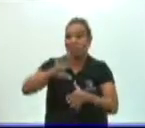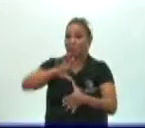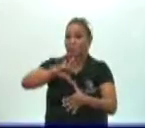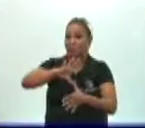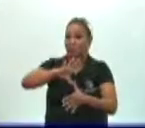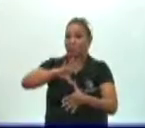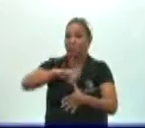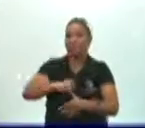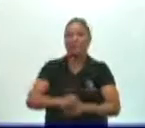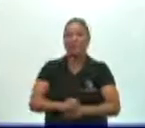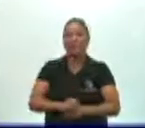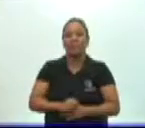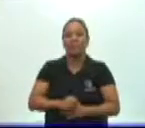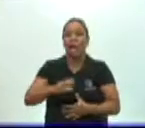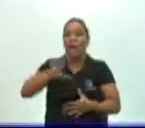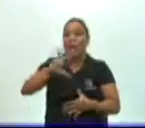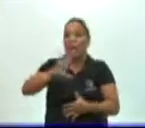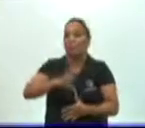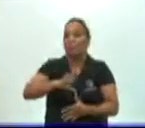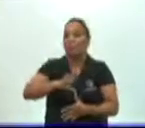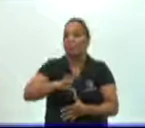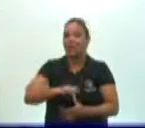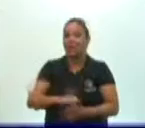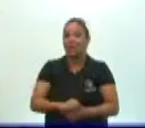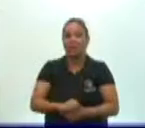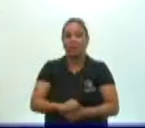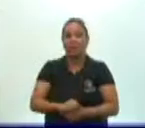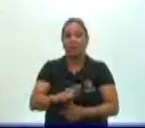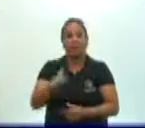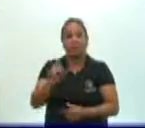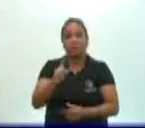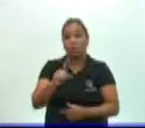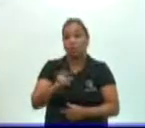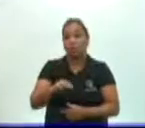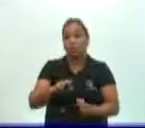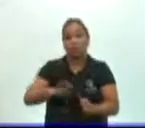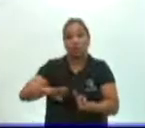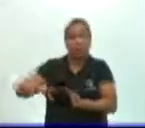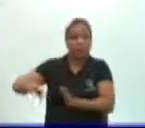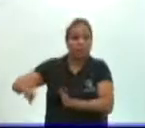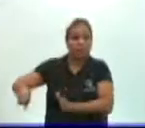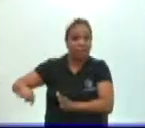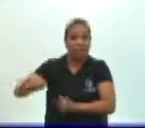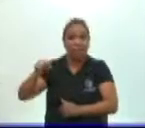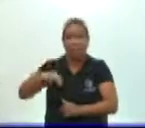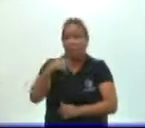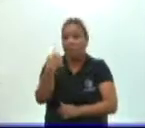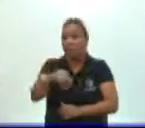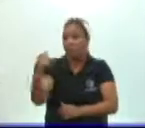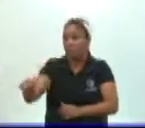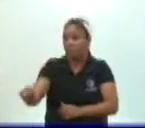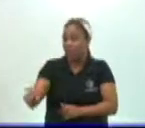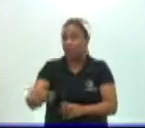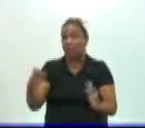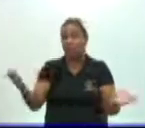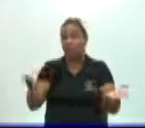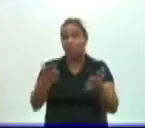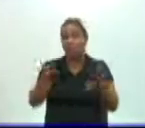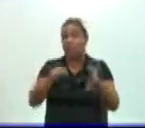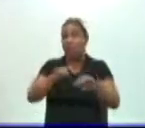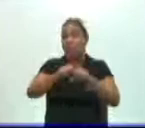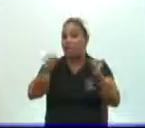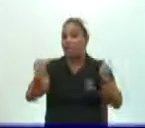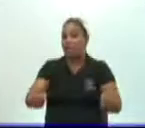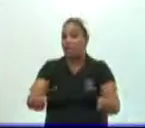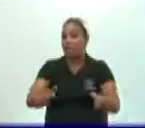América. América que no va a estar exenta de esta explotación y que se van a ir desarrollando los sistemas de colonización incluso antes